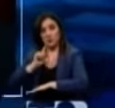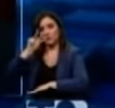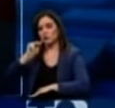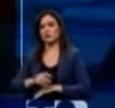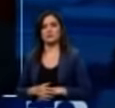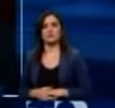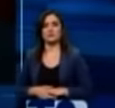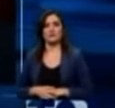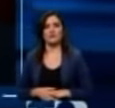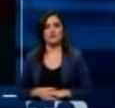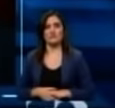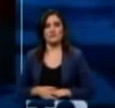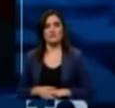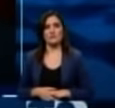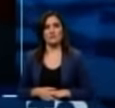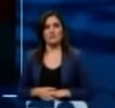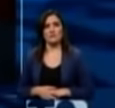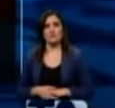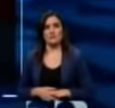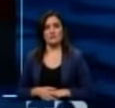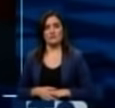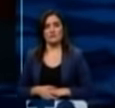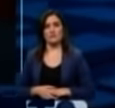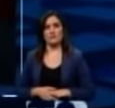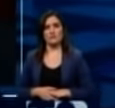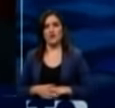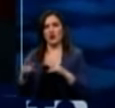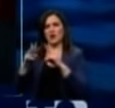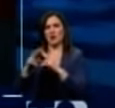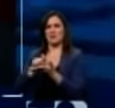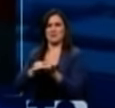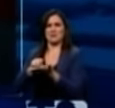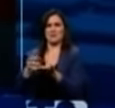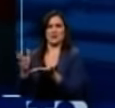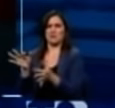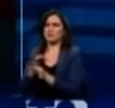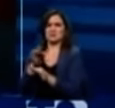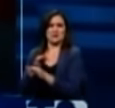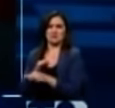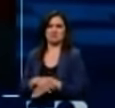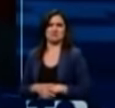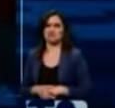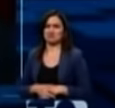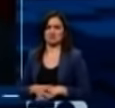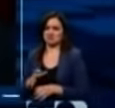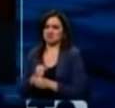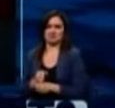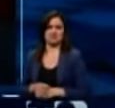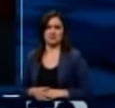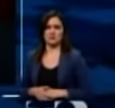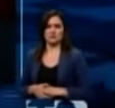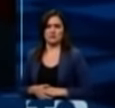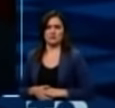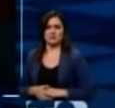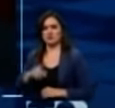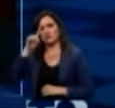no la tuvo, porque yo no conozco que la haya tenido firmando, no era funcionario cuando eso se dictó,